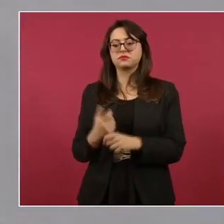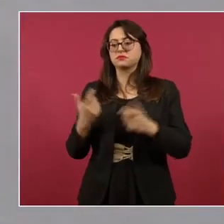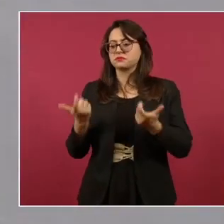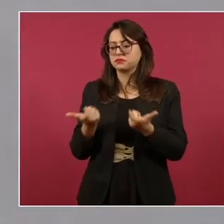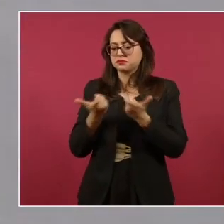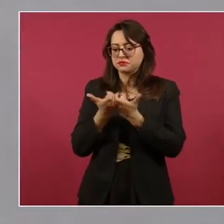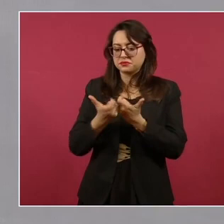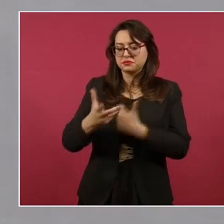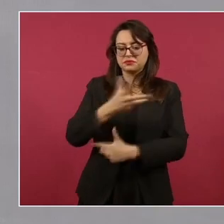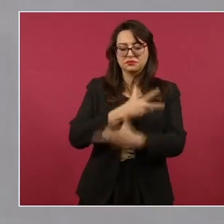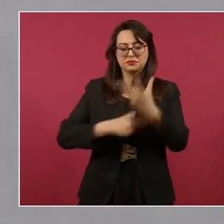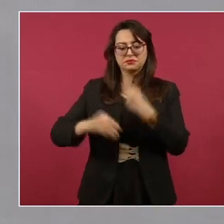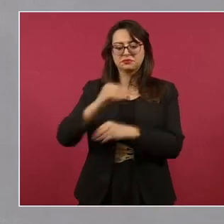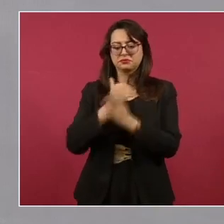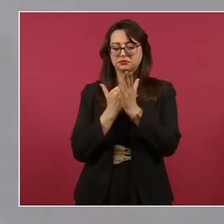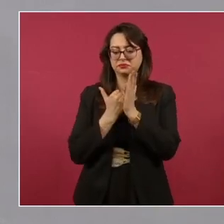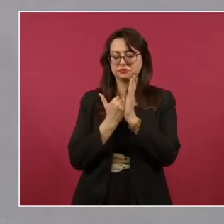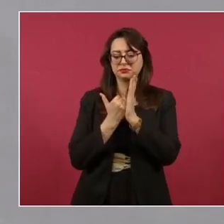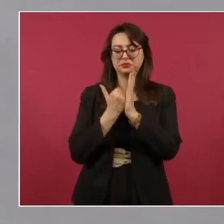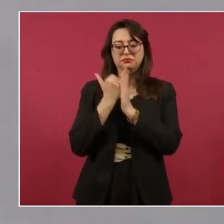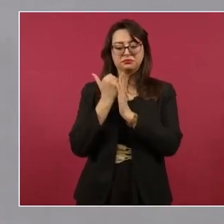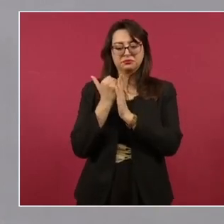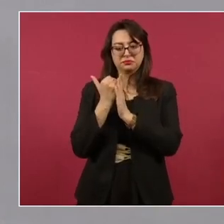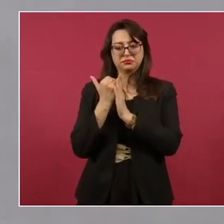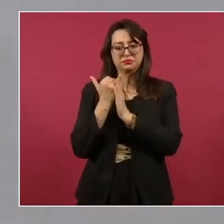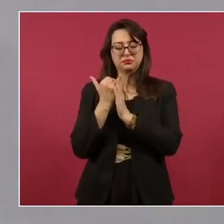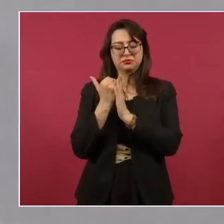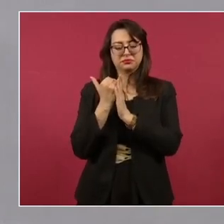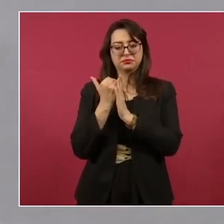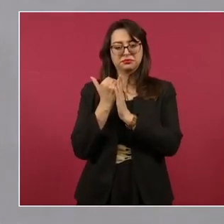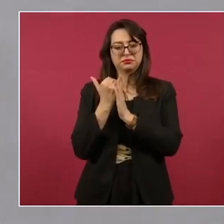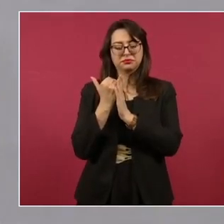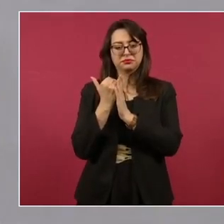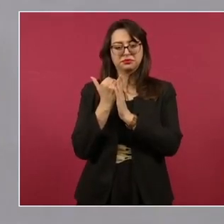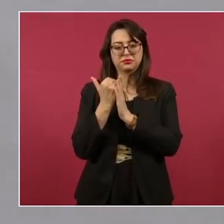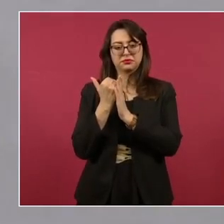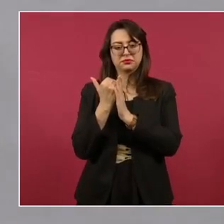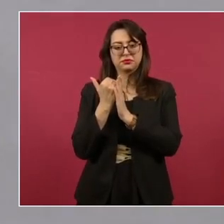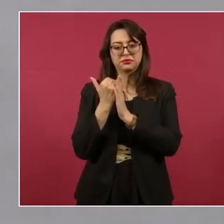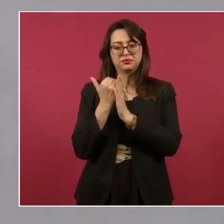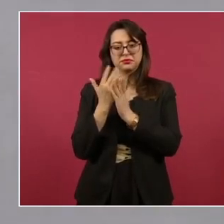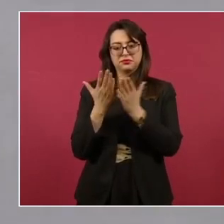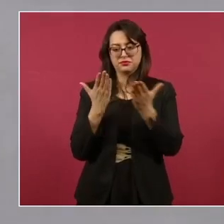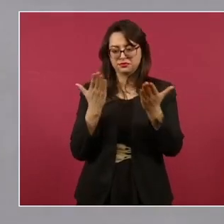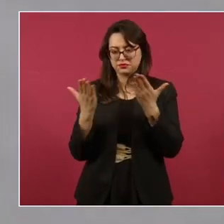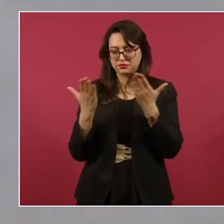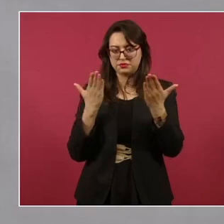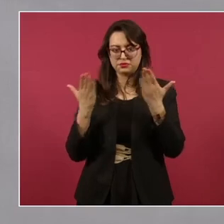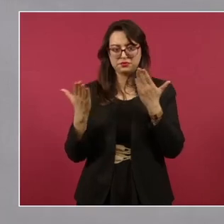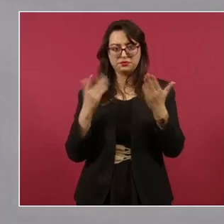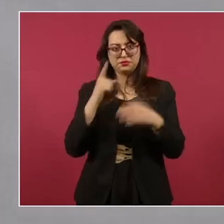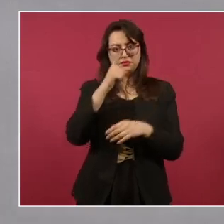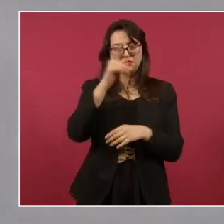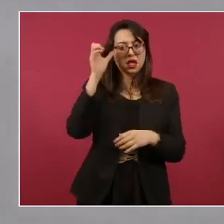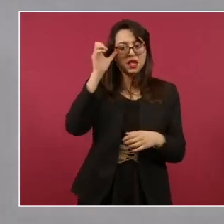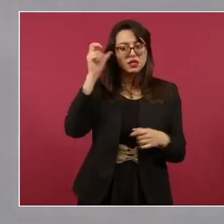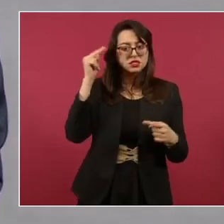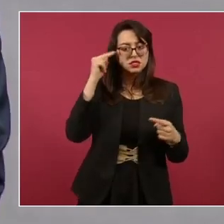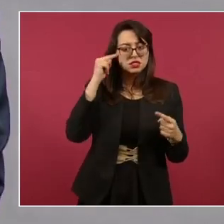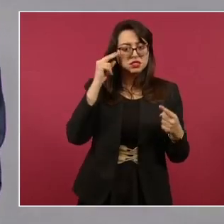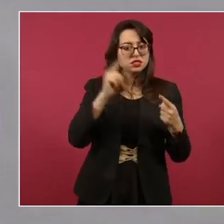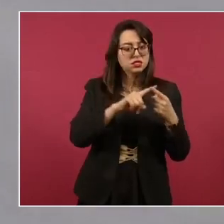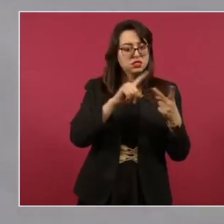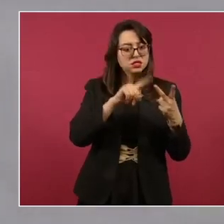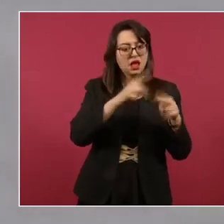en México creció incluso más que la economía en China y